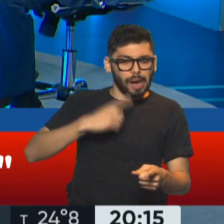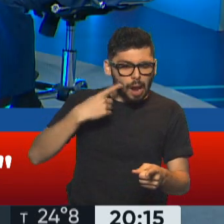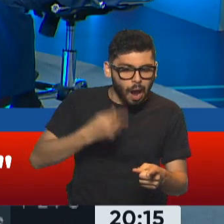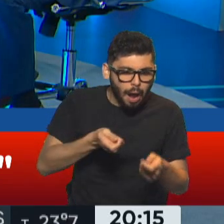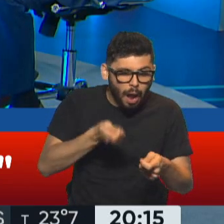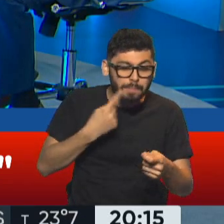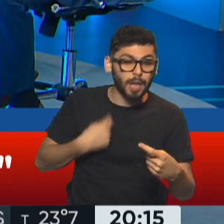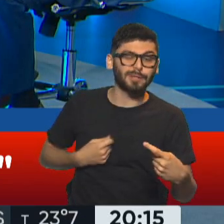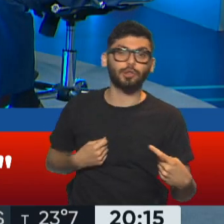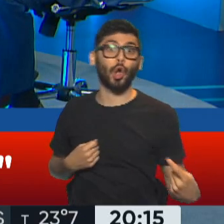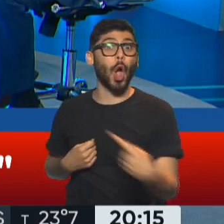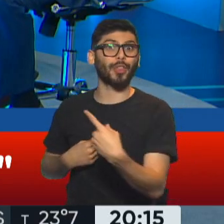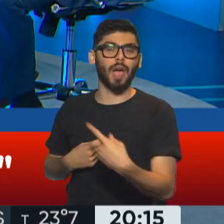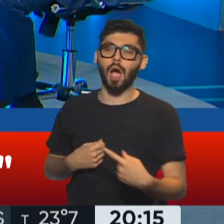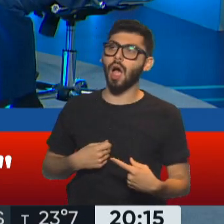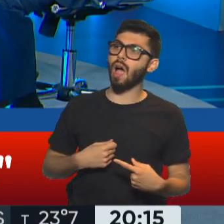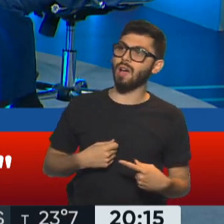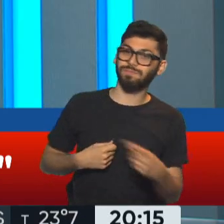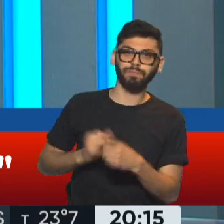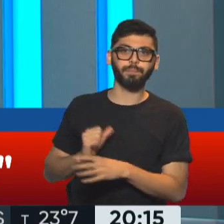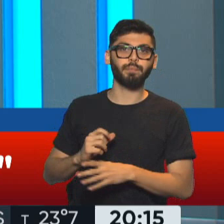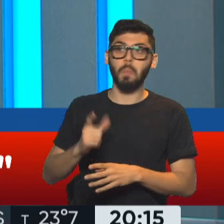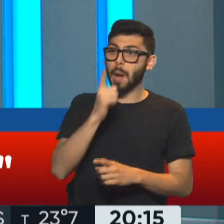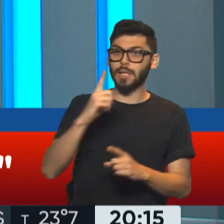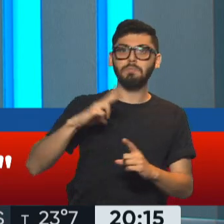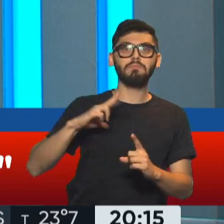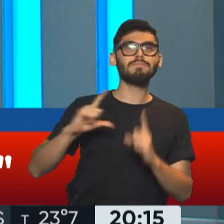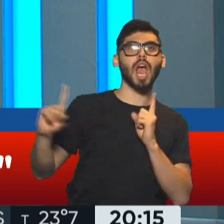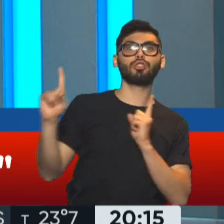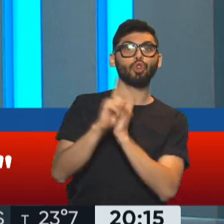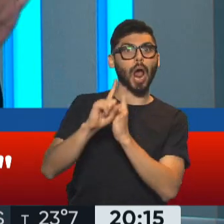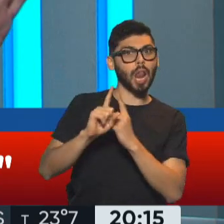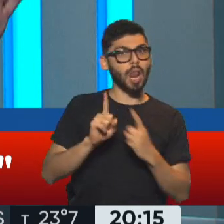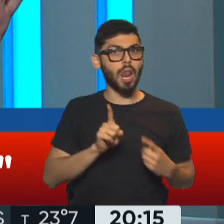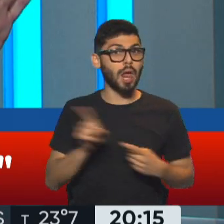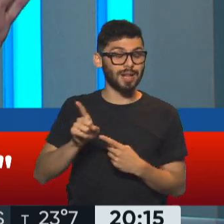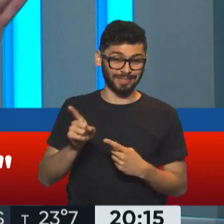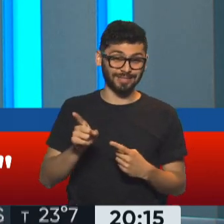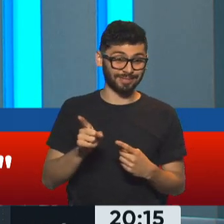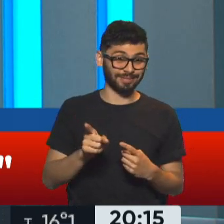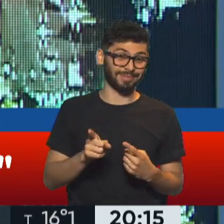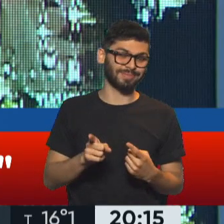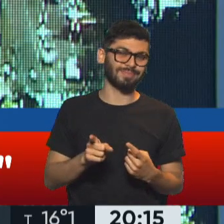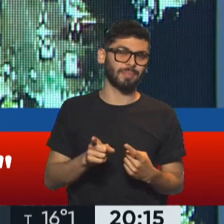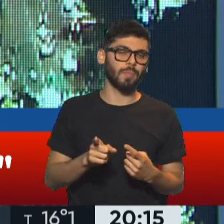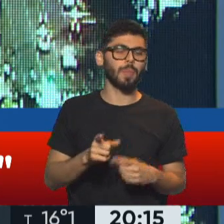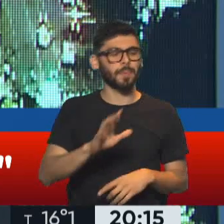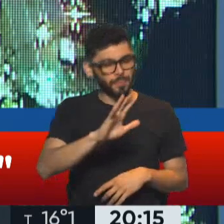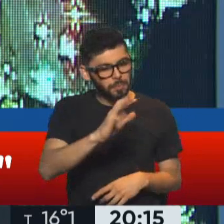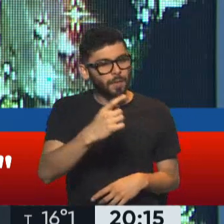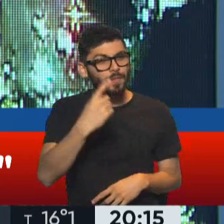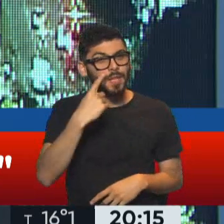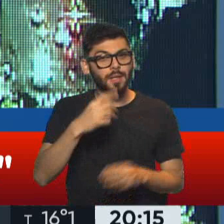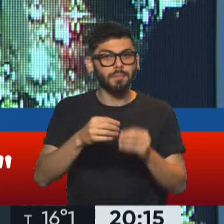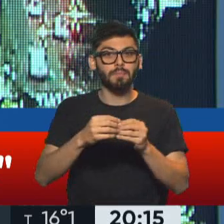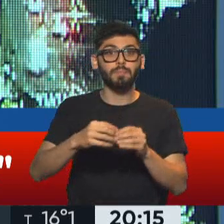a mí, y empieza a ser una cosa personal. Es todo un mecanismo. Lo que pasa es que el odio se transforma en violencia. Empezaron con